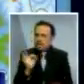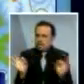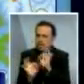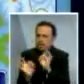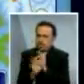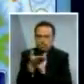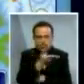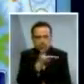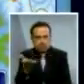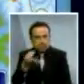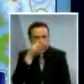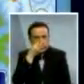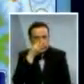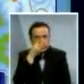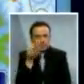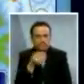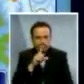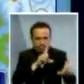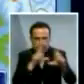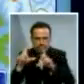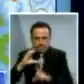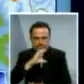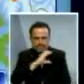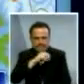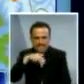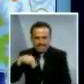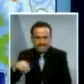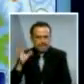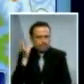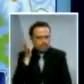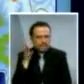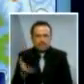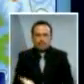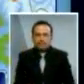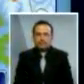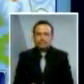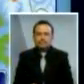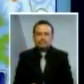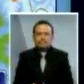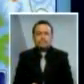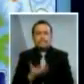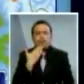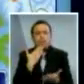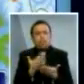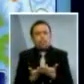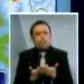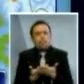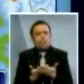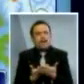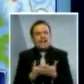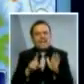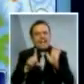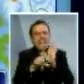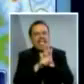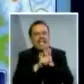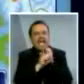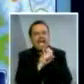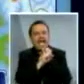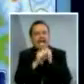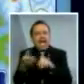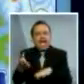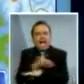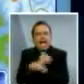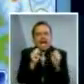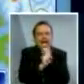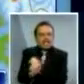los televidentes que nos están viendo y escuchando, que cuando se habla de la ley antiterrorista, se dicen varias